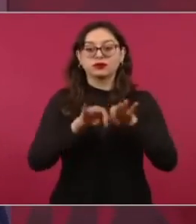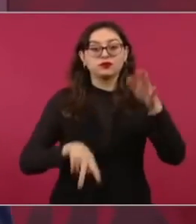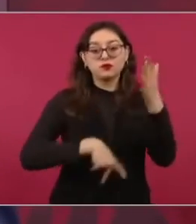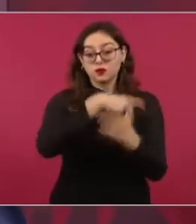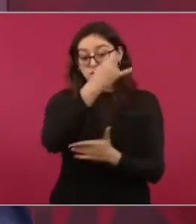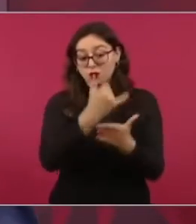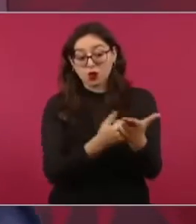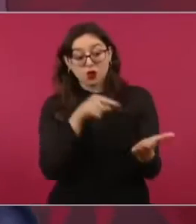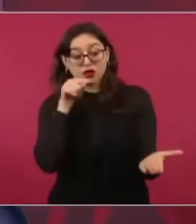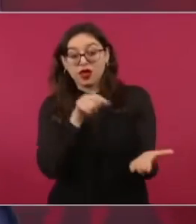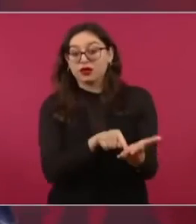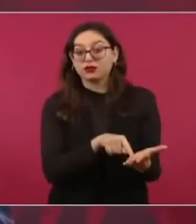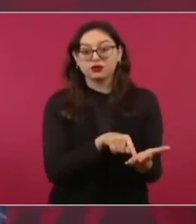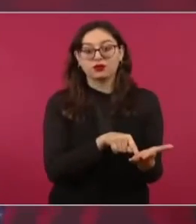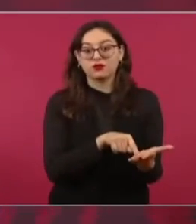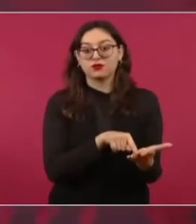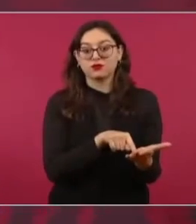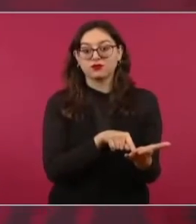Entonces,